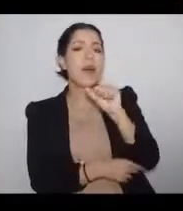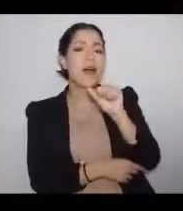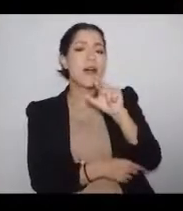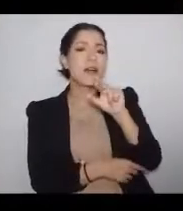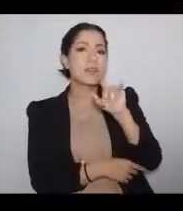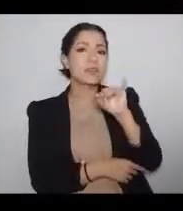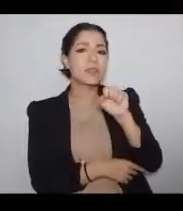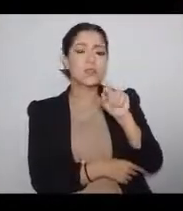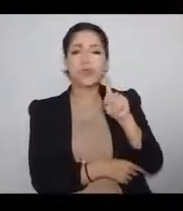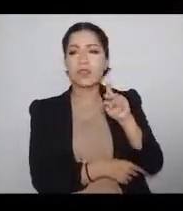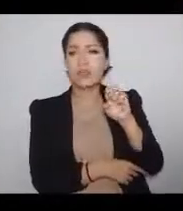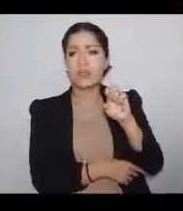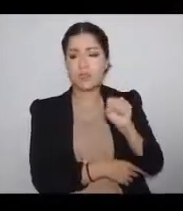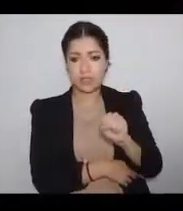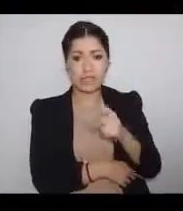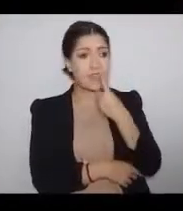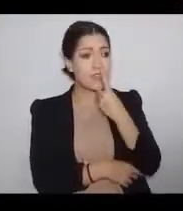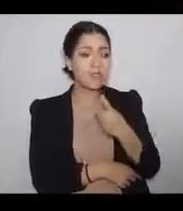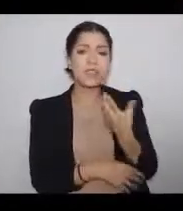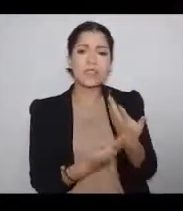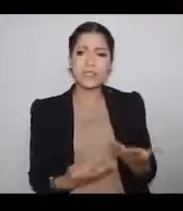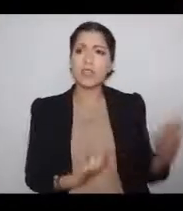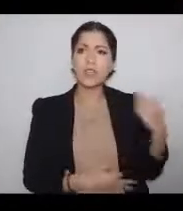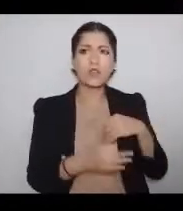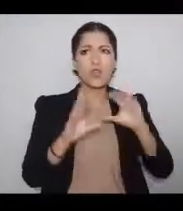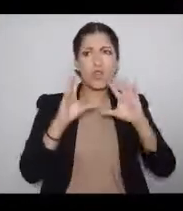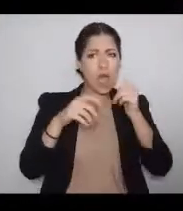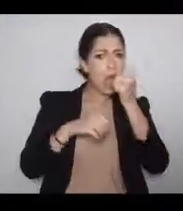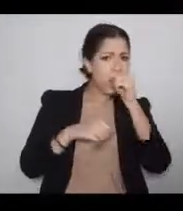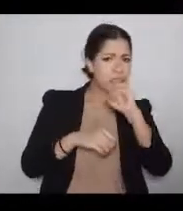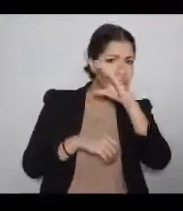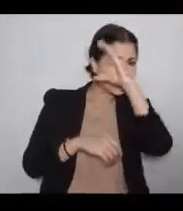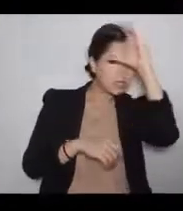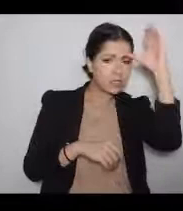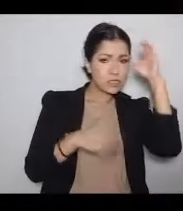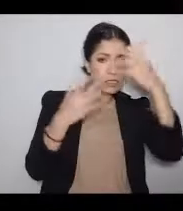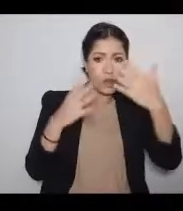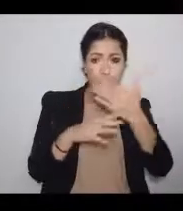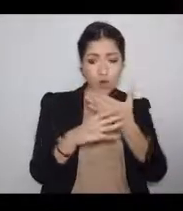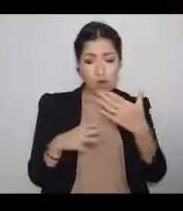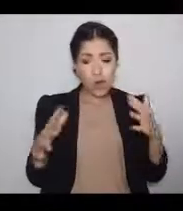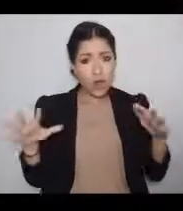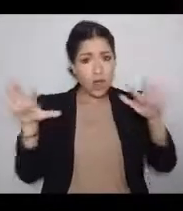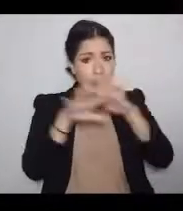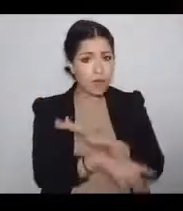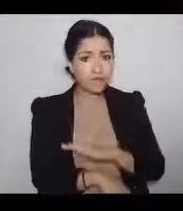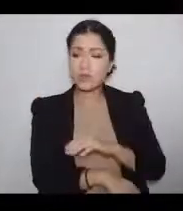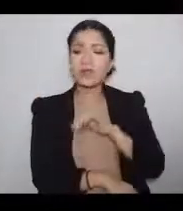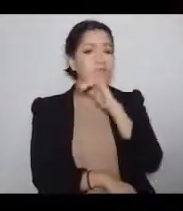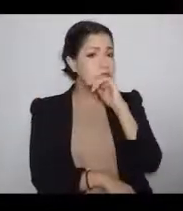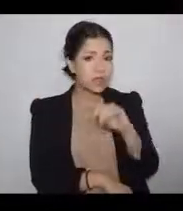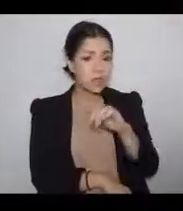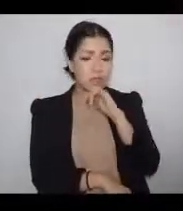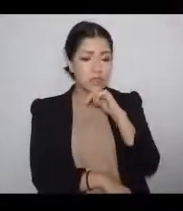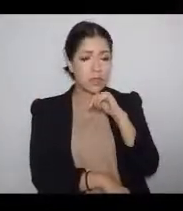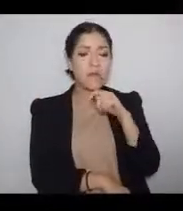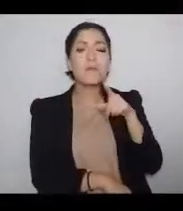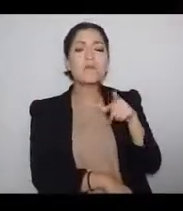pero Dios sigue trabajando, Kepler, y la nueva estrella se asocia